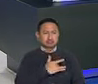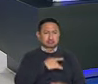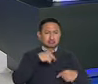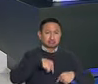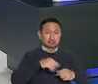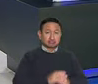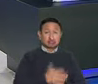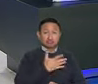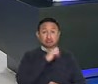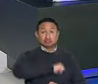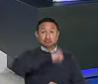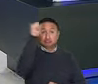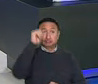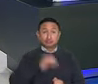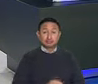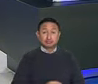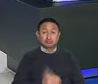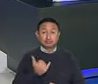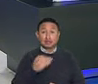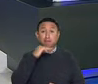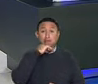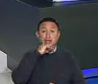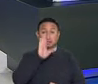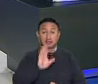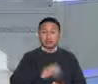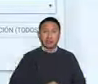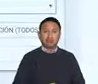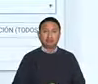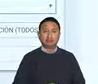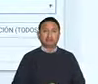este triunfo en la reelección? Vamos a Manta, veamos qué pasó en Manta.